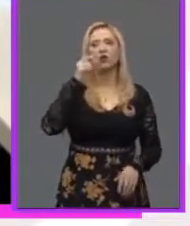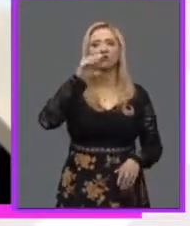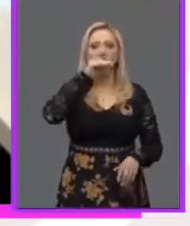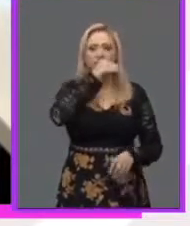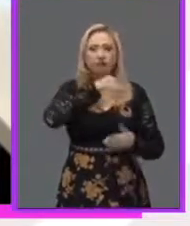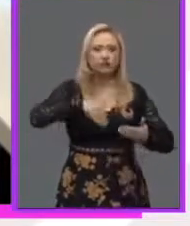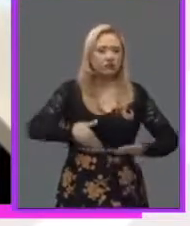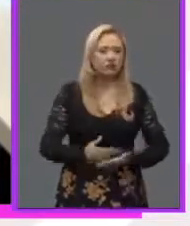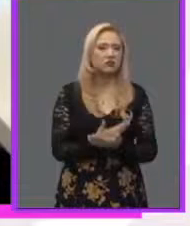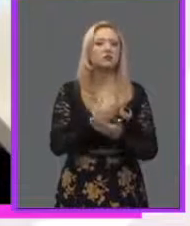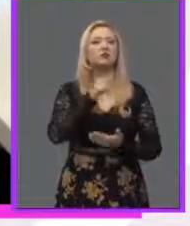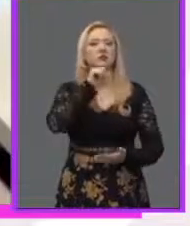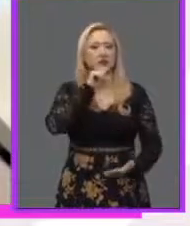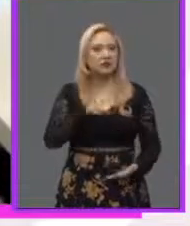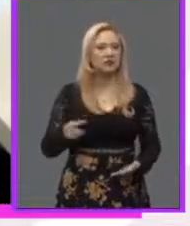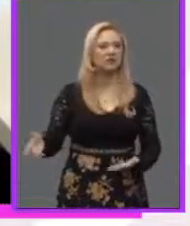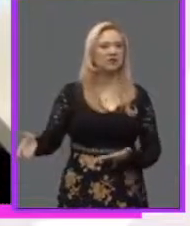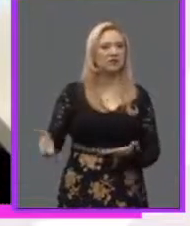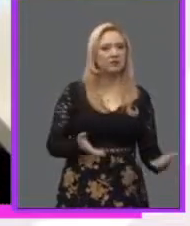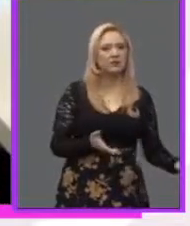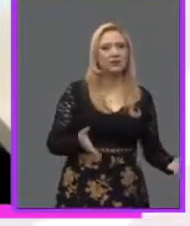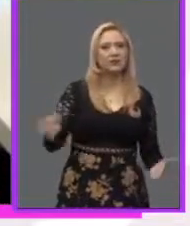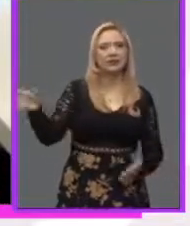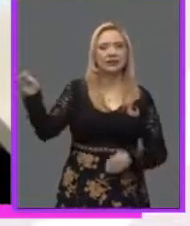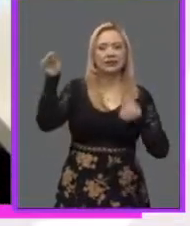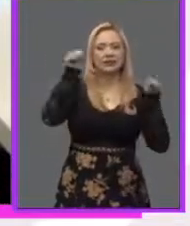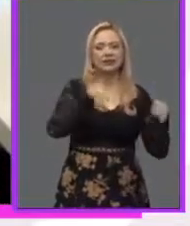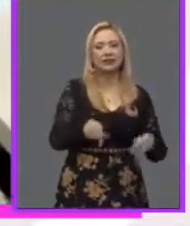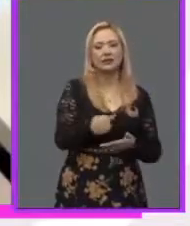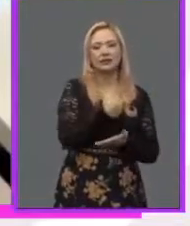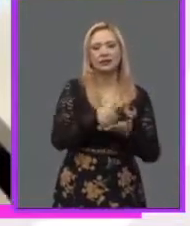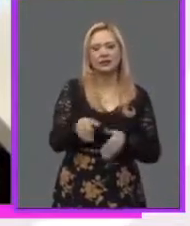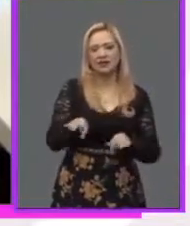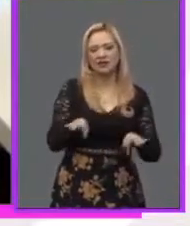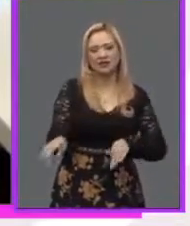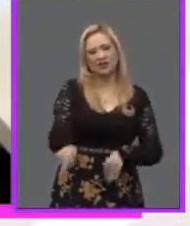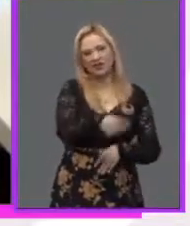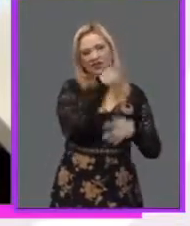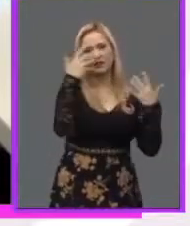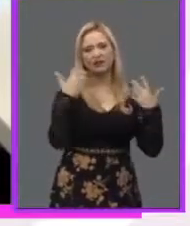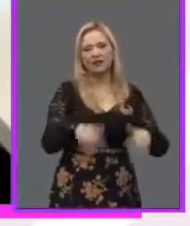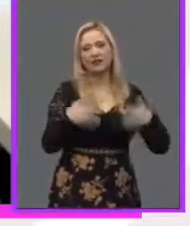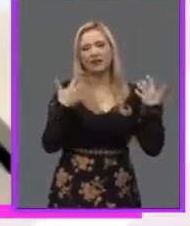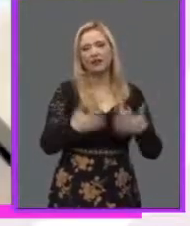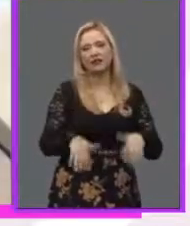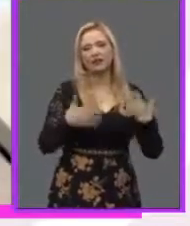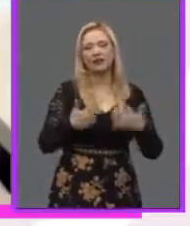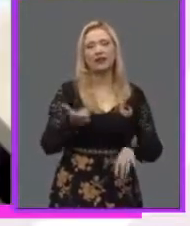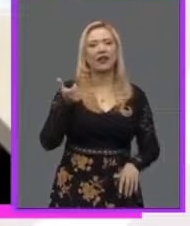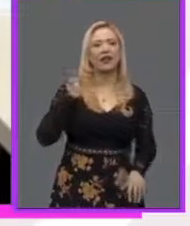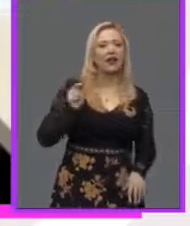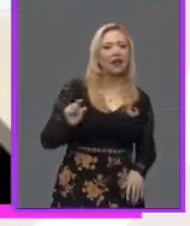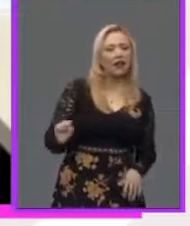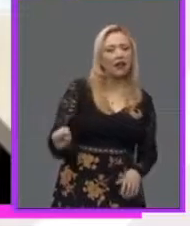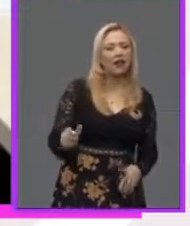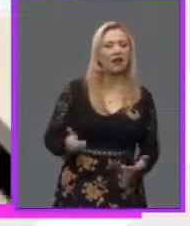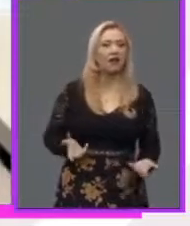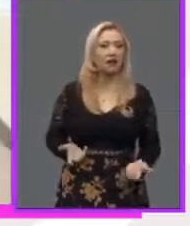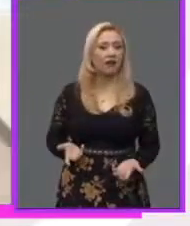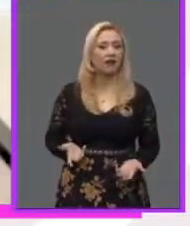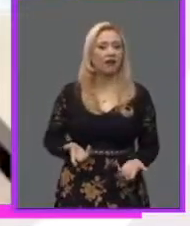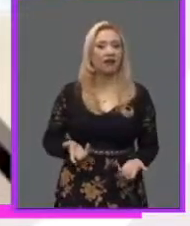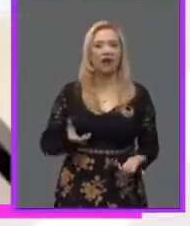¿no? Y vemos cómo eran traídas a las ciudades con la idea de que trabajan en las fábricas. De hecho, también como que se empieza